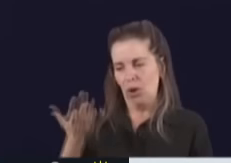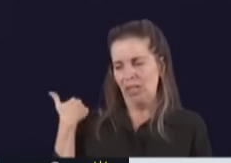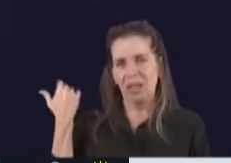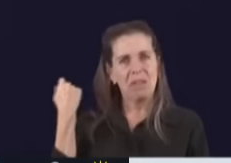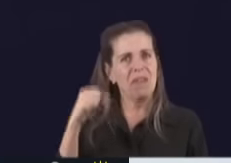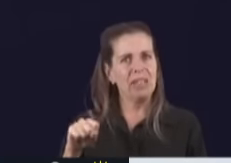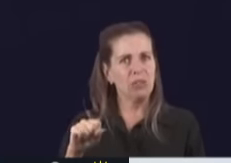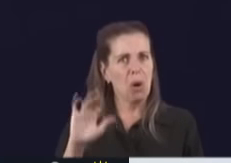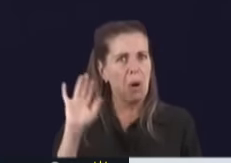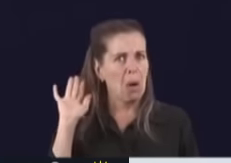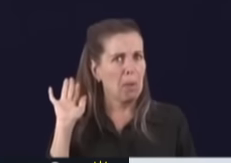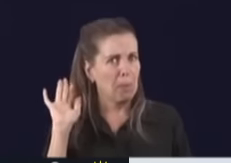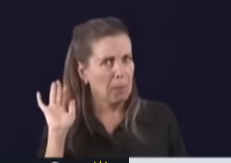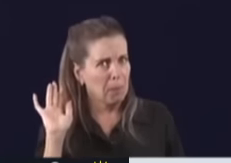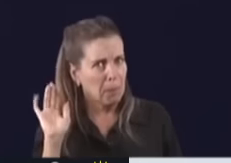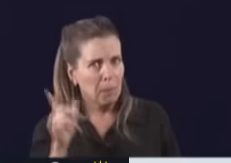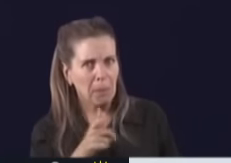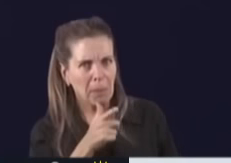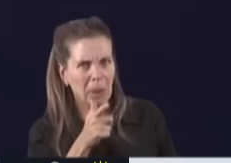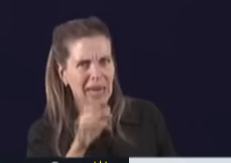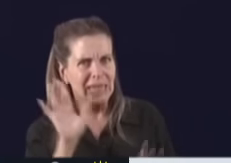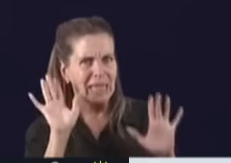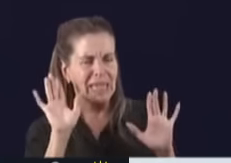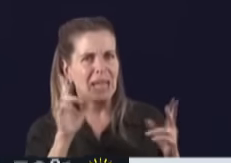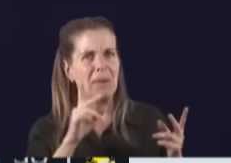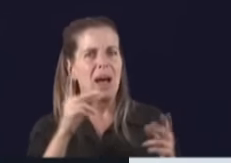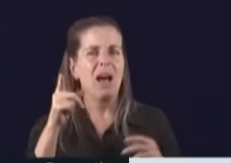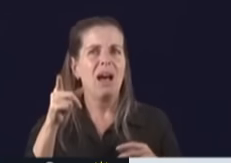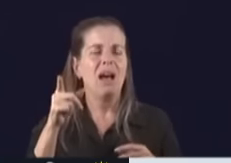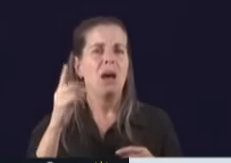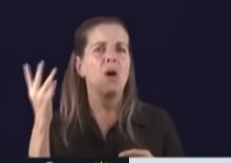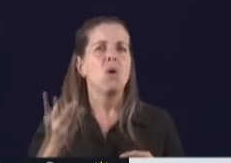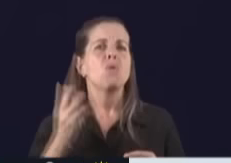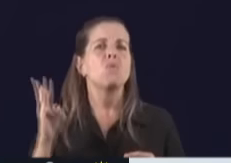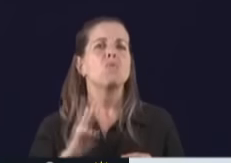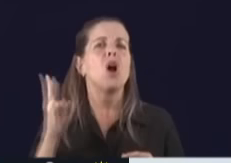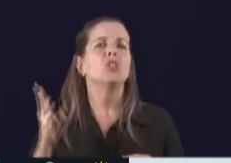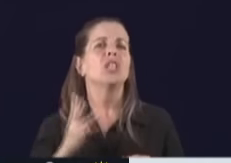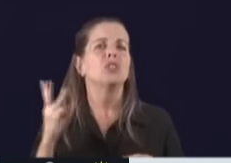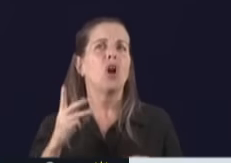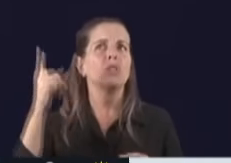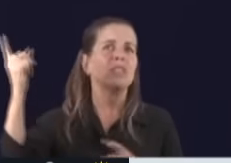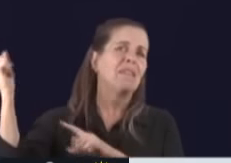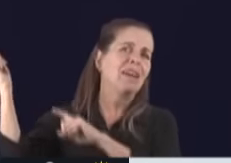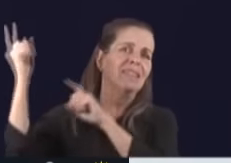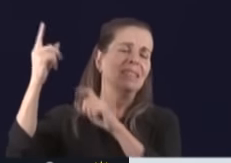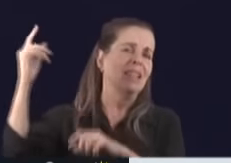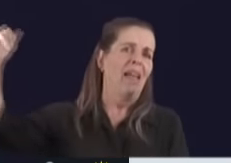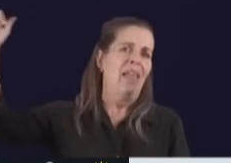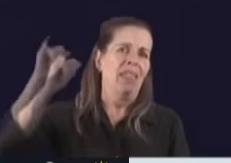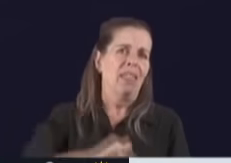porque él estaba, según nos informó, estaba regresando de Washington. El vuelo no llegó horario como estaba previsto para poder participar del